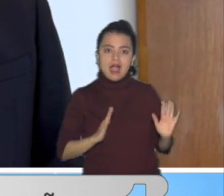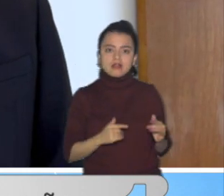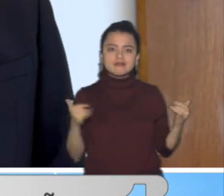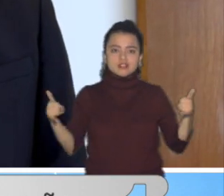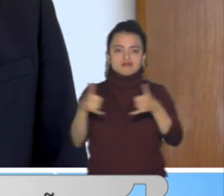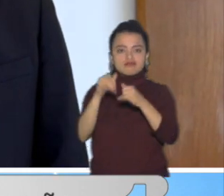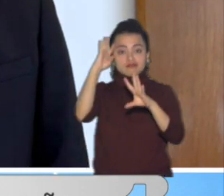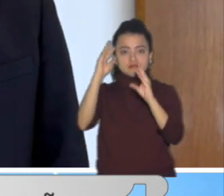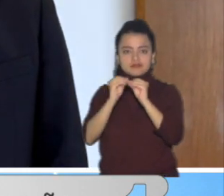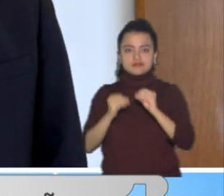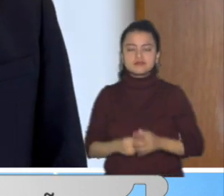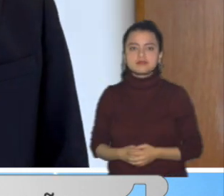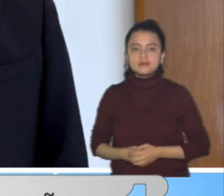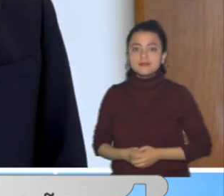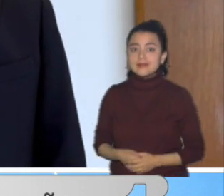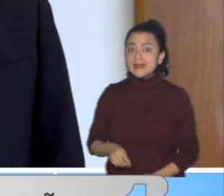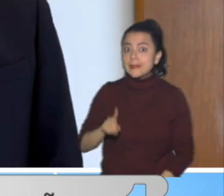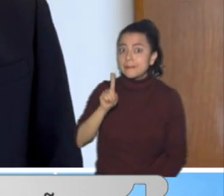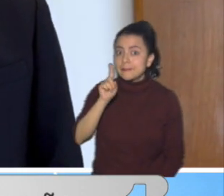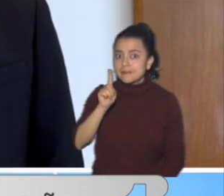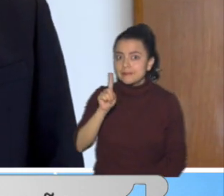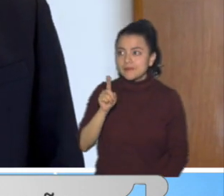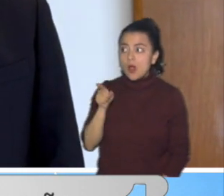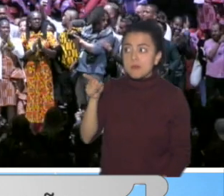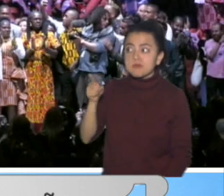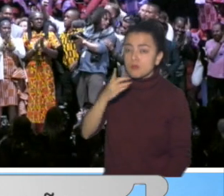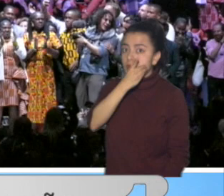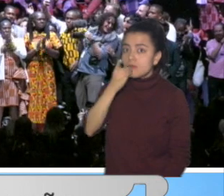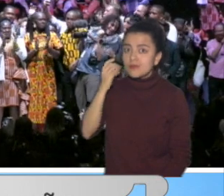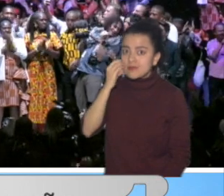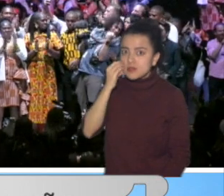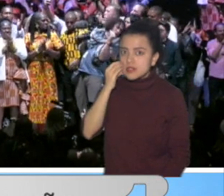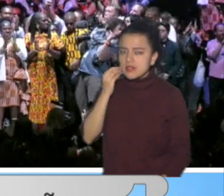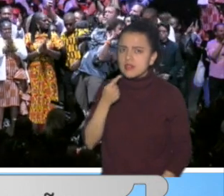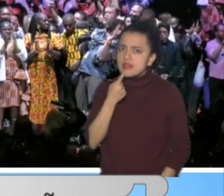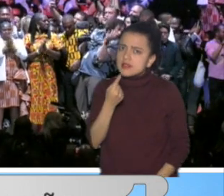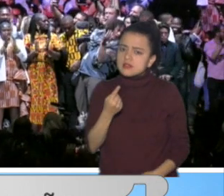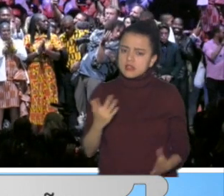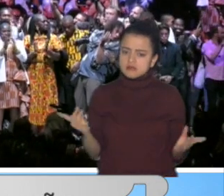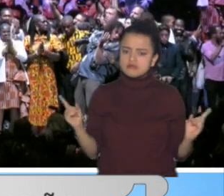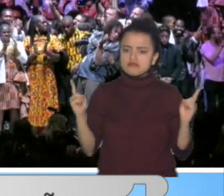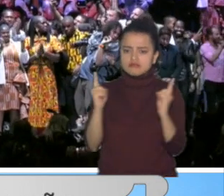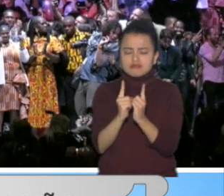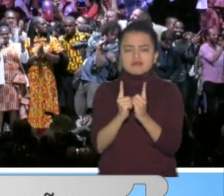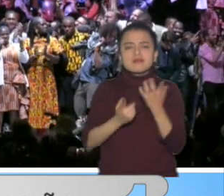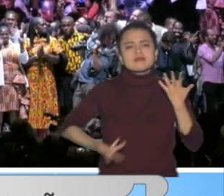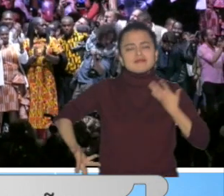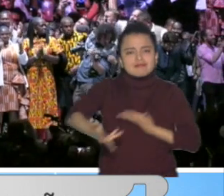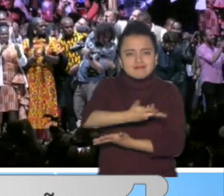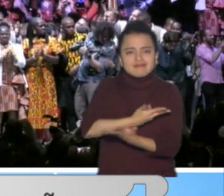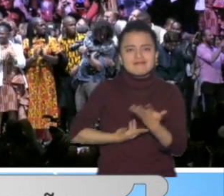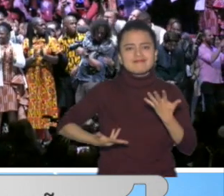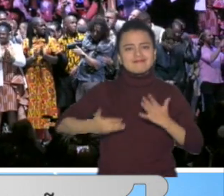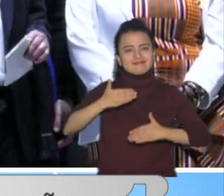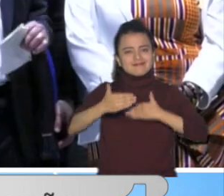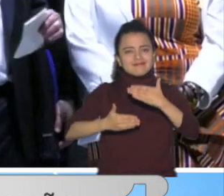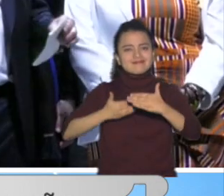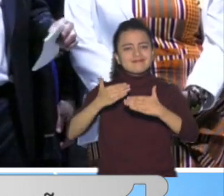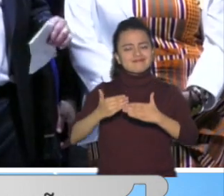Duque que este encuentro también se da para que la transición en ambos gobiernos sea armónica y que sea un